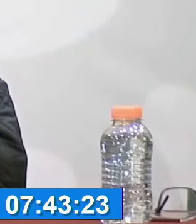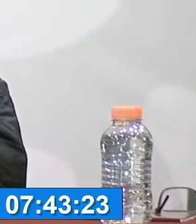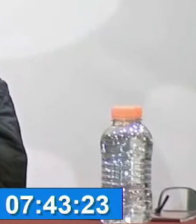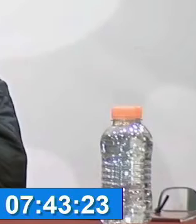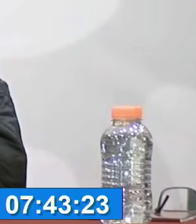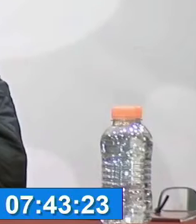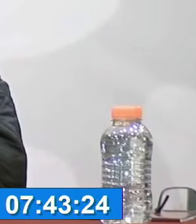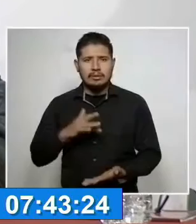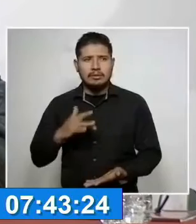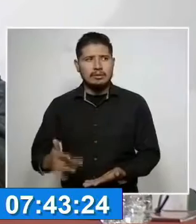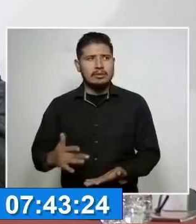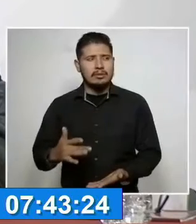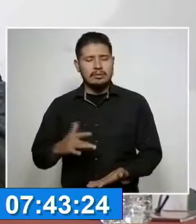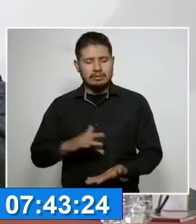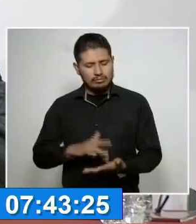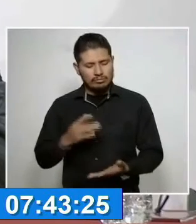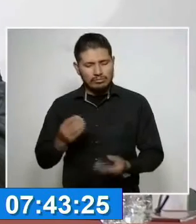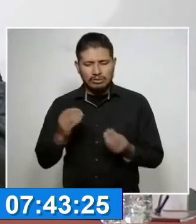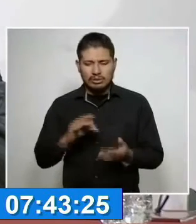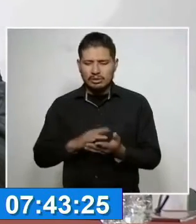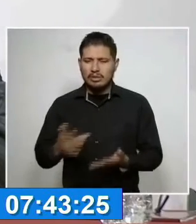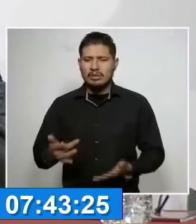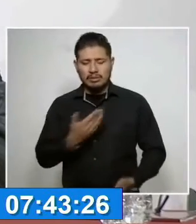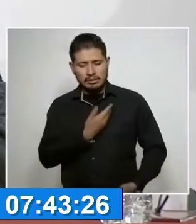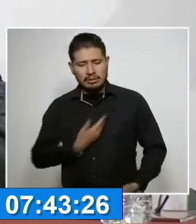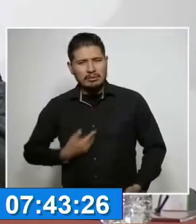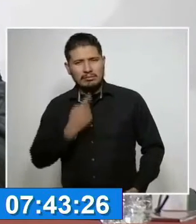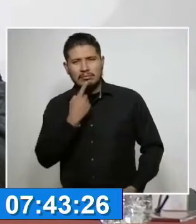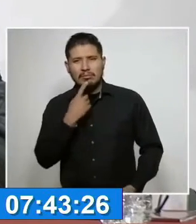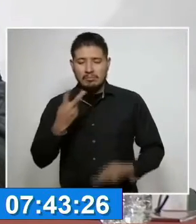por venir a Zacatecas